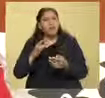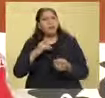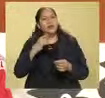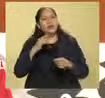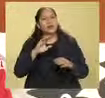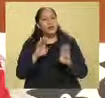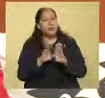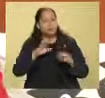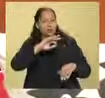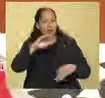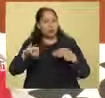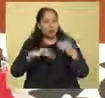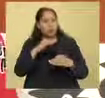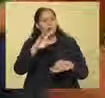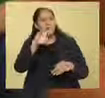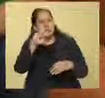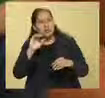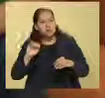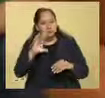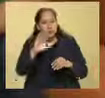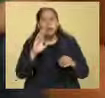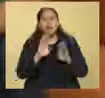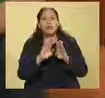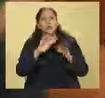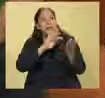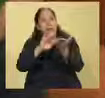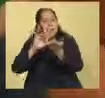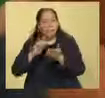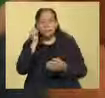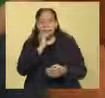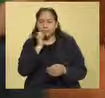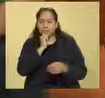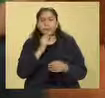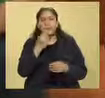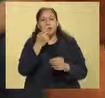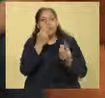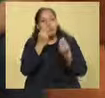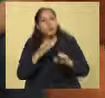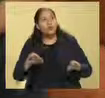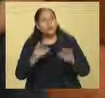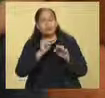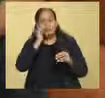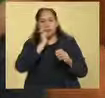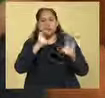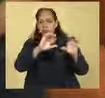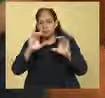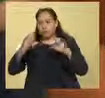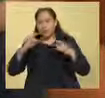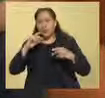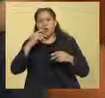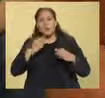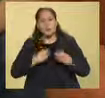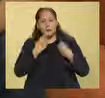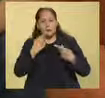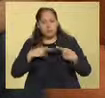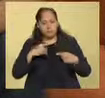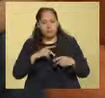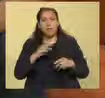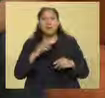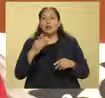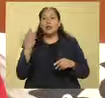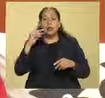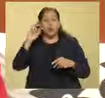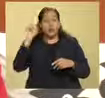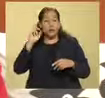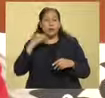esto salga en la televisión todos los medios que nos apoyen pues hacen que se haga muy importante en mi caso bueno el domingo pasado tuve la mala